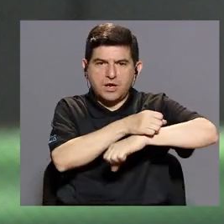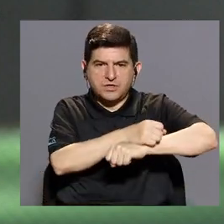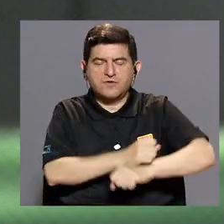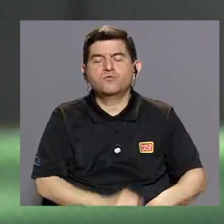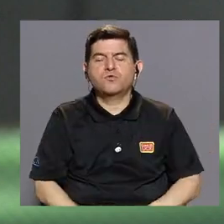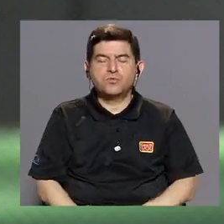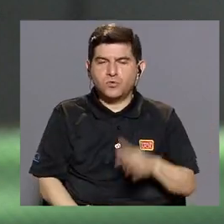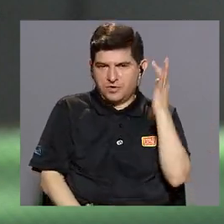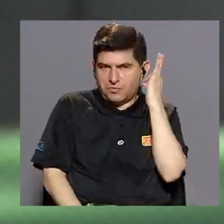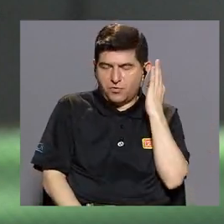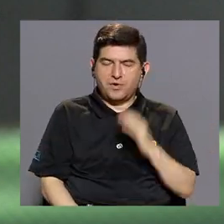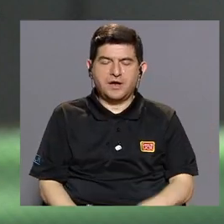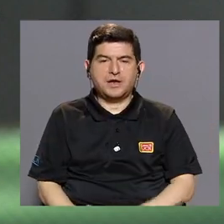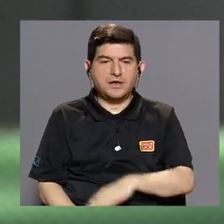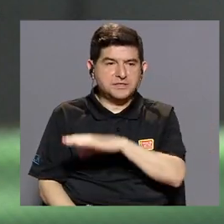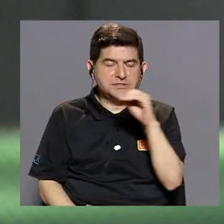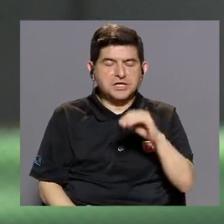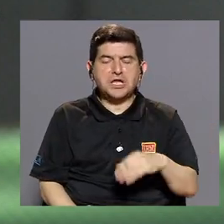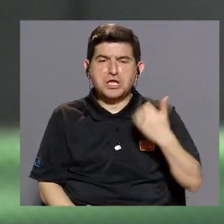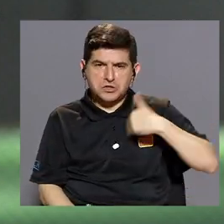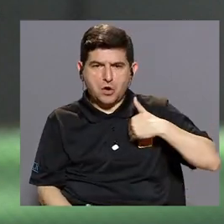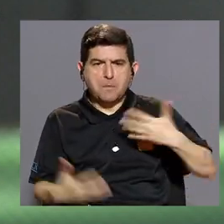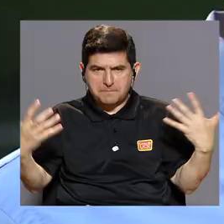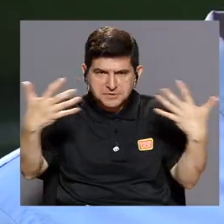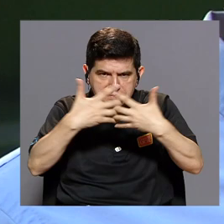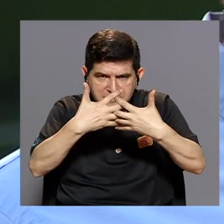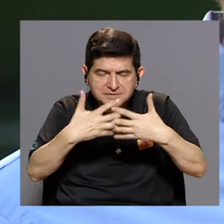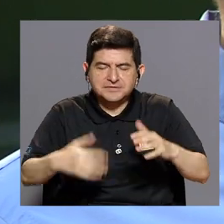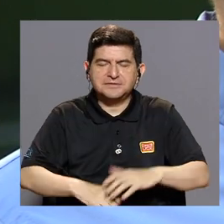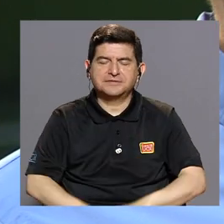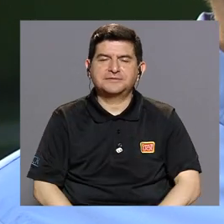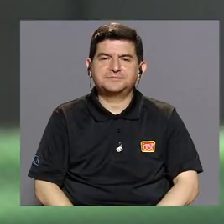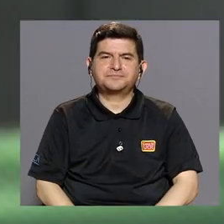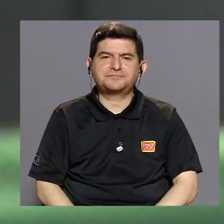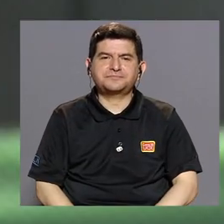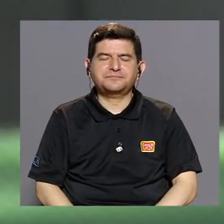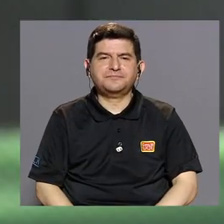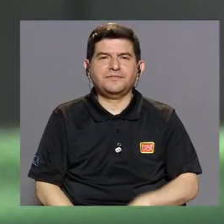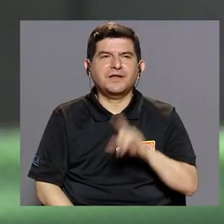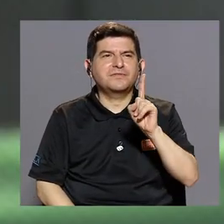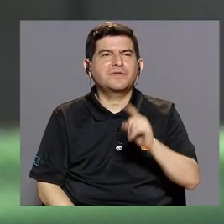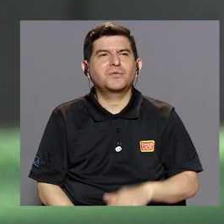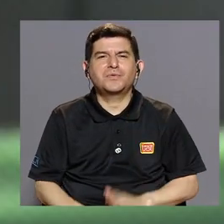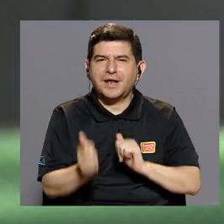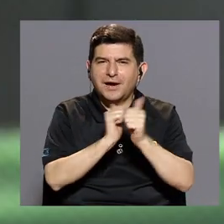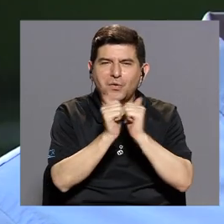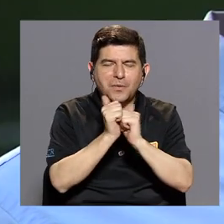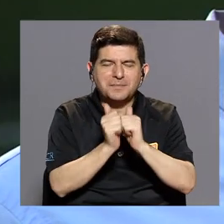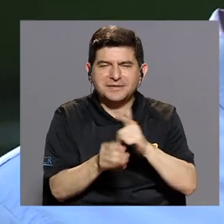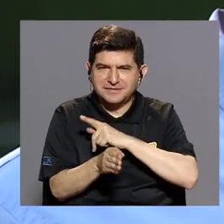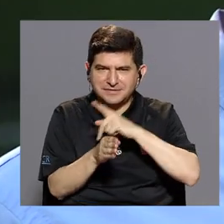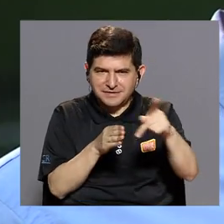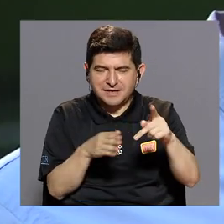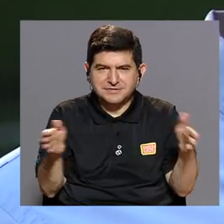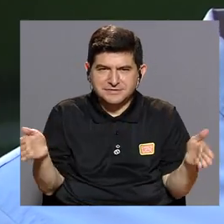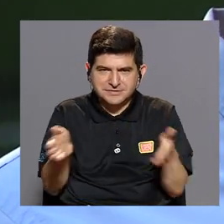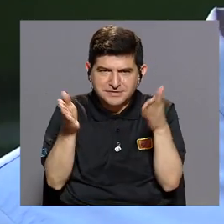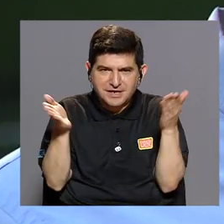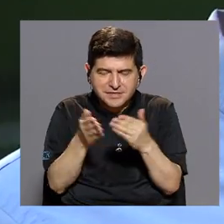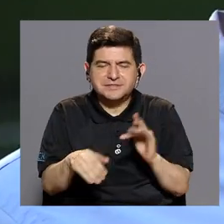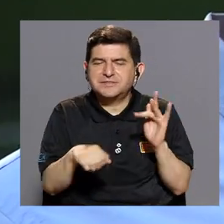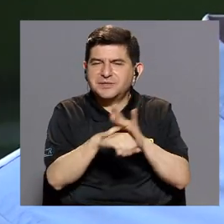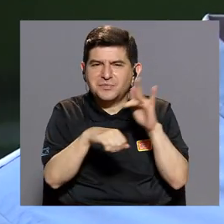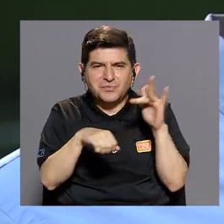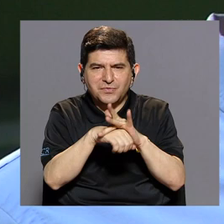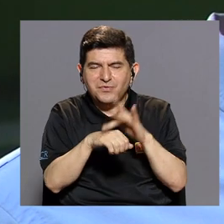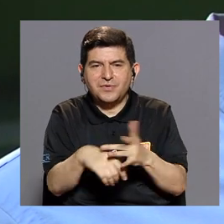escuelas de fútbol masculino, que son mixtas y perfecto. Sí, en esto de una liga profesional que está estimulada desde edades